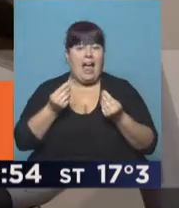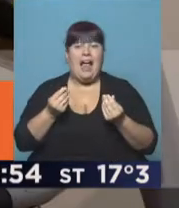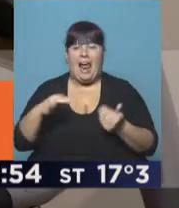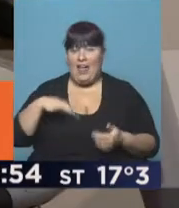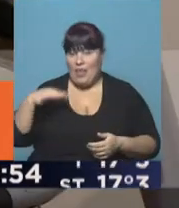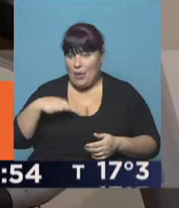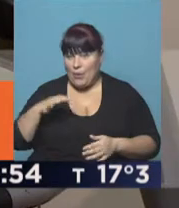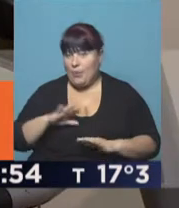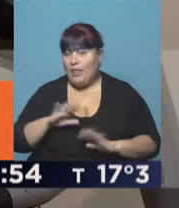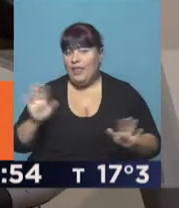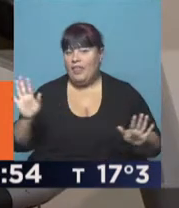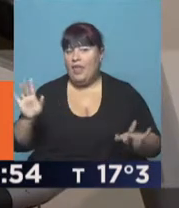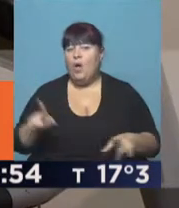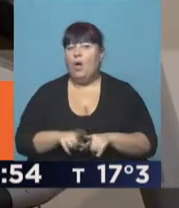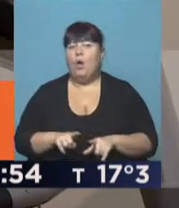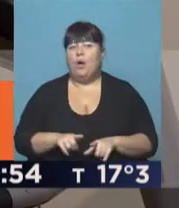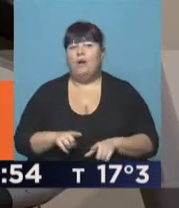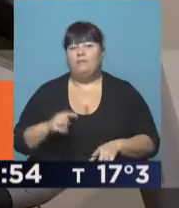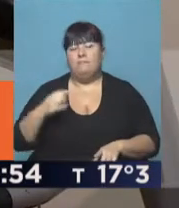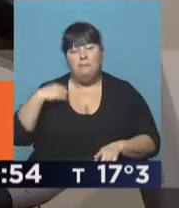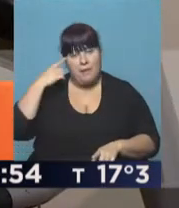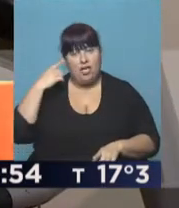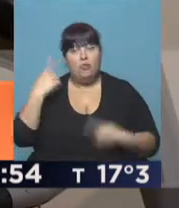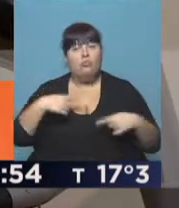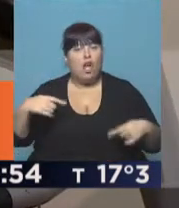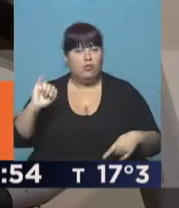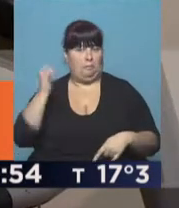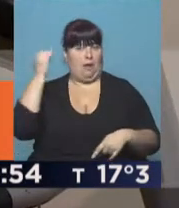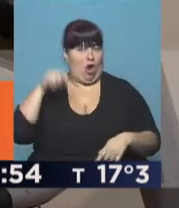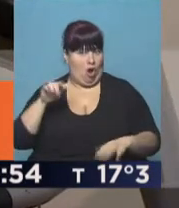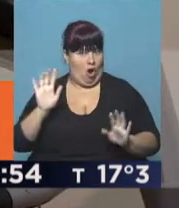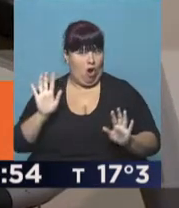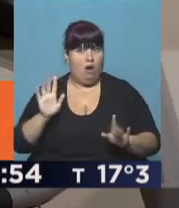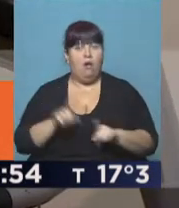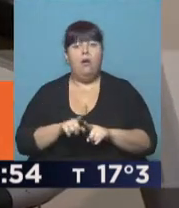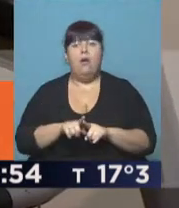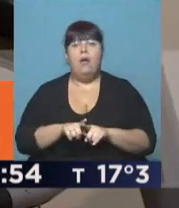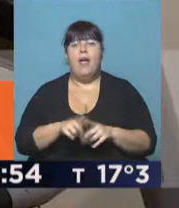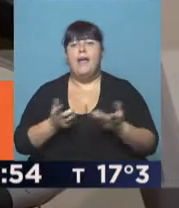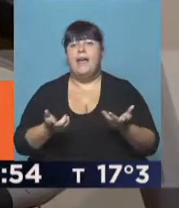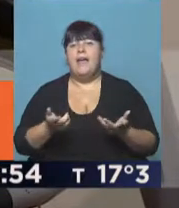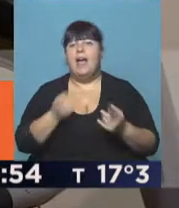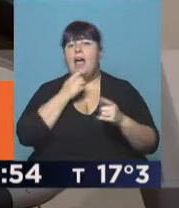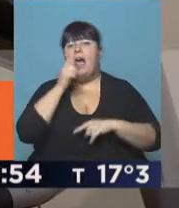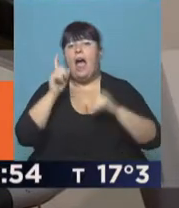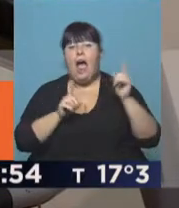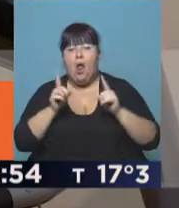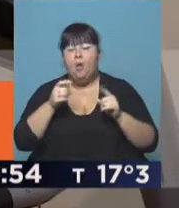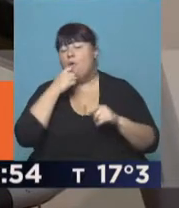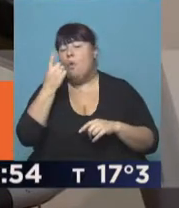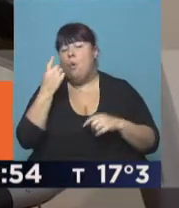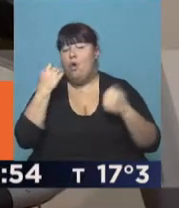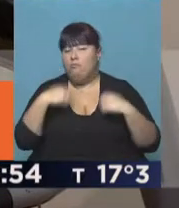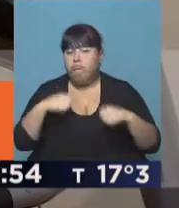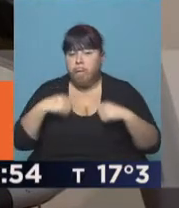vida es creo que en muchas cosas es mejor. O sea, al uno estar